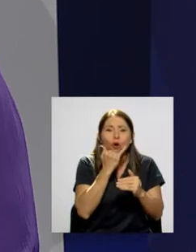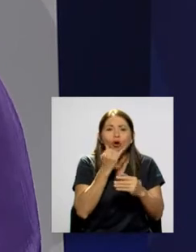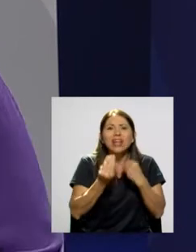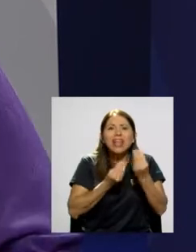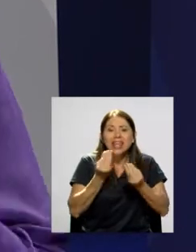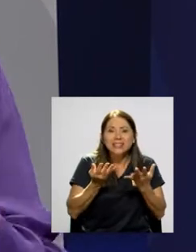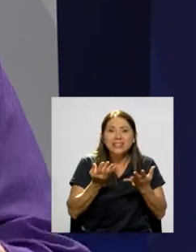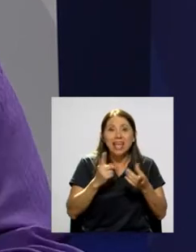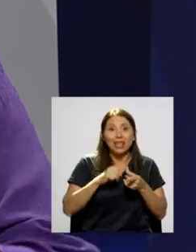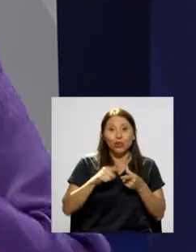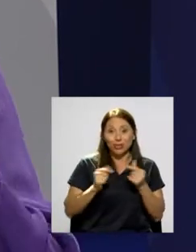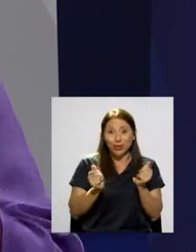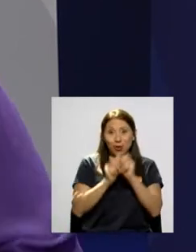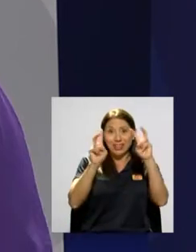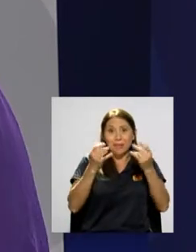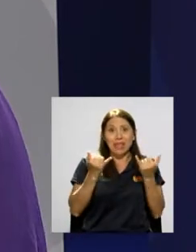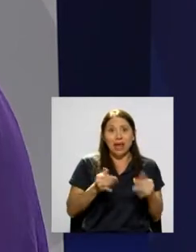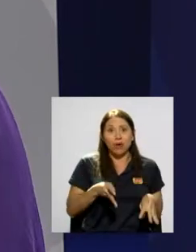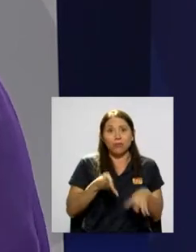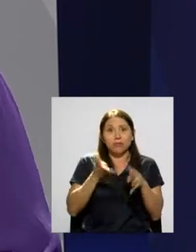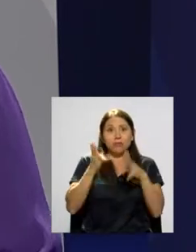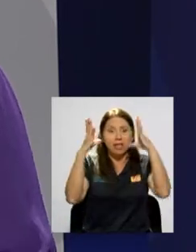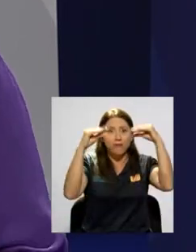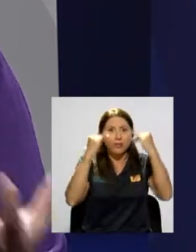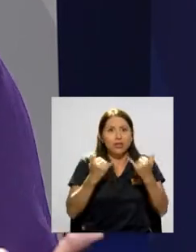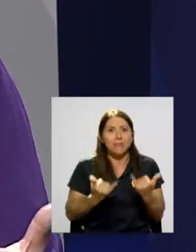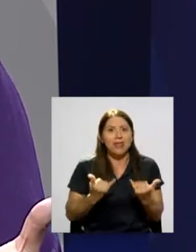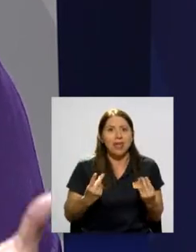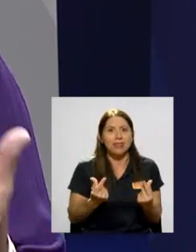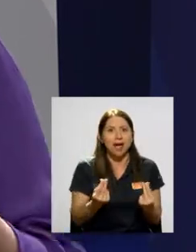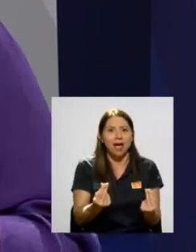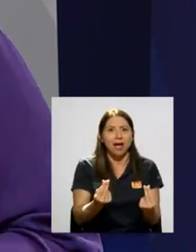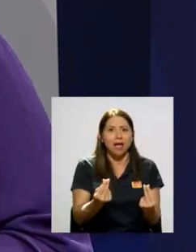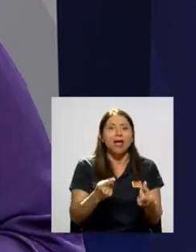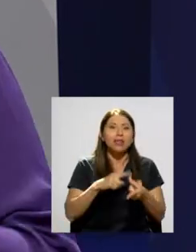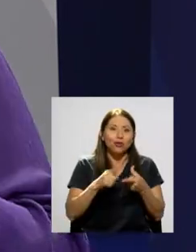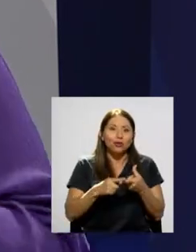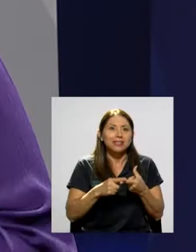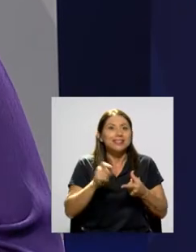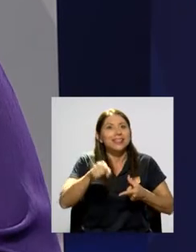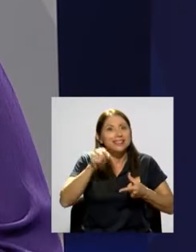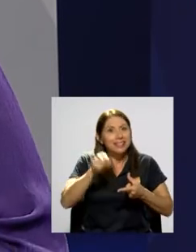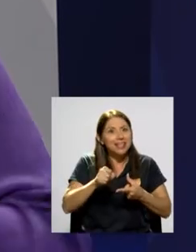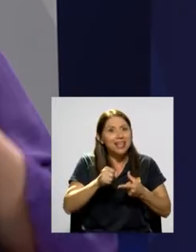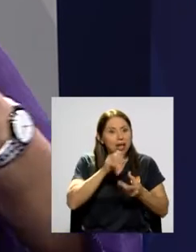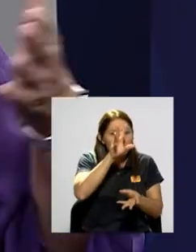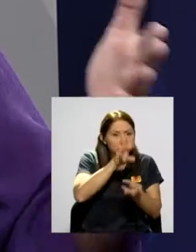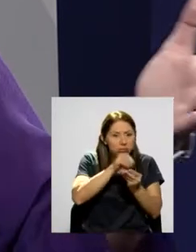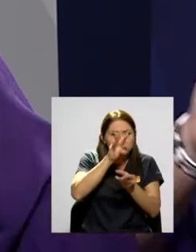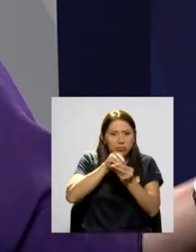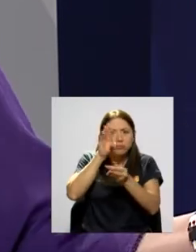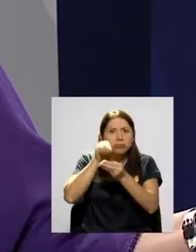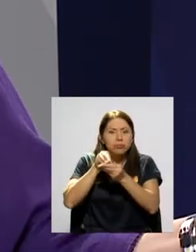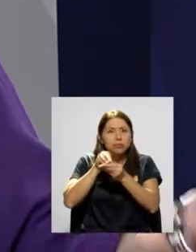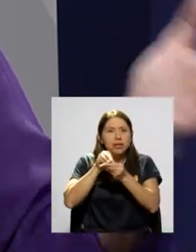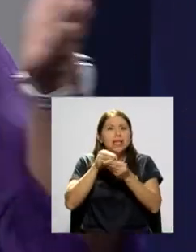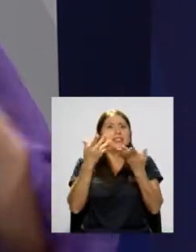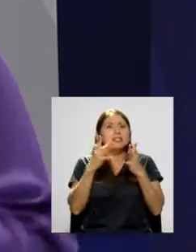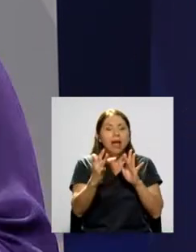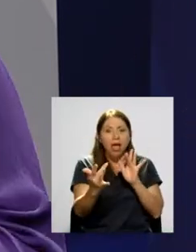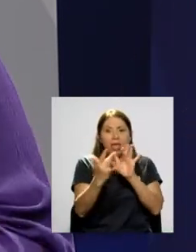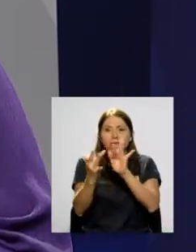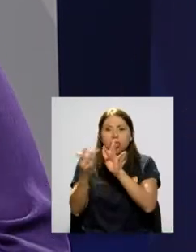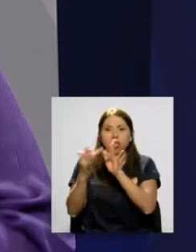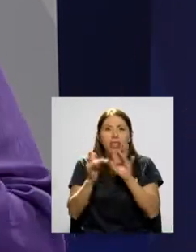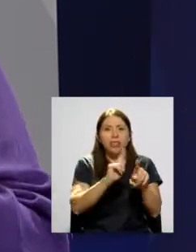inmediatez, entonces empezamos a ver, entran los reportes, y resulta que los reportes entran evidentemente a velocidades diferentes desde diferentes sectores del país. Entonces,